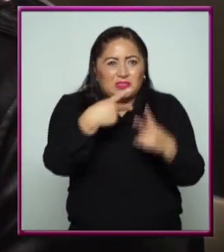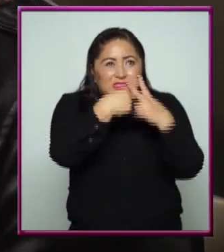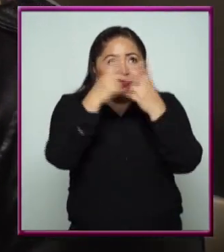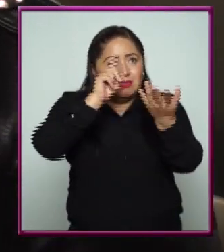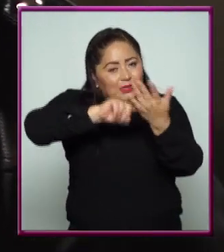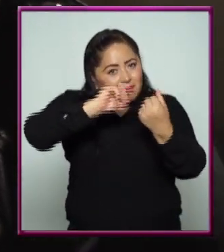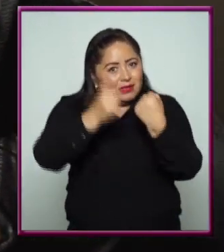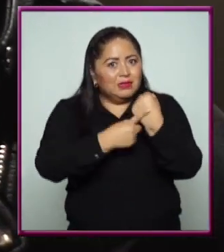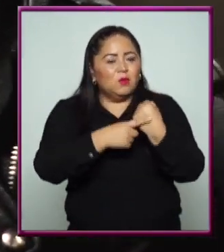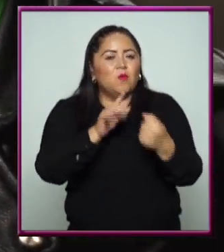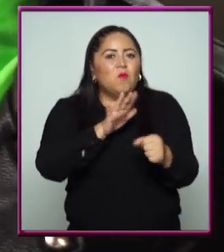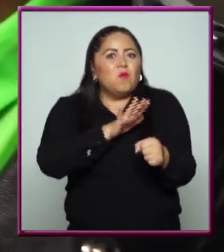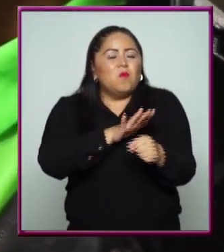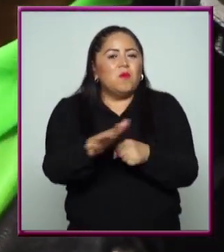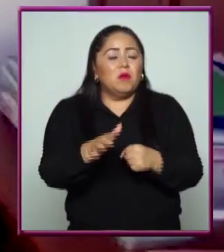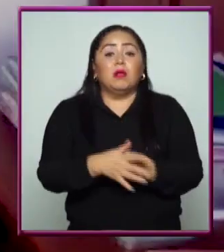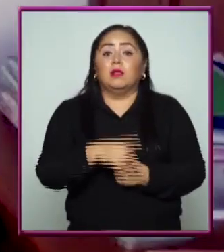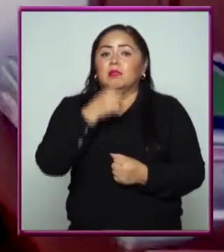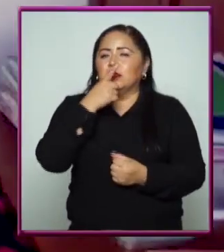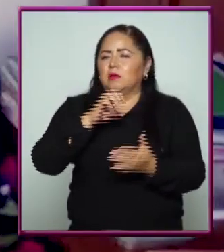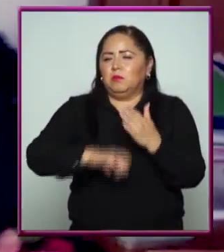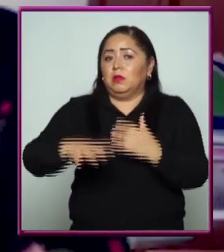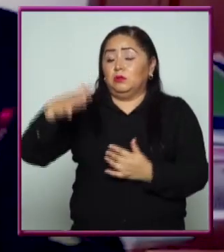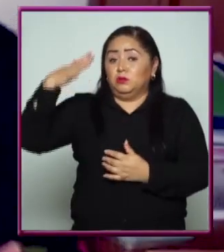estrella? Bueno, el Sol,